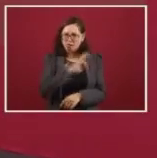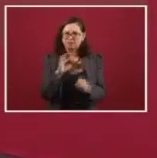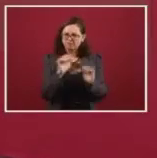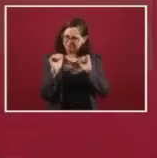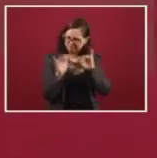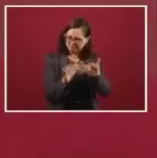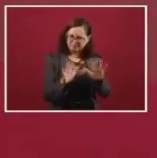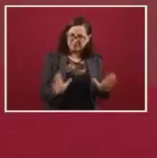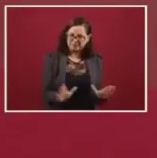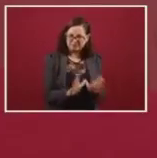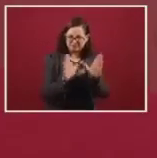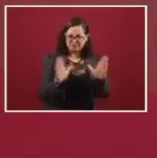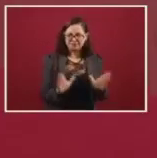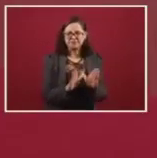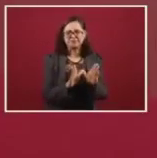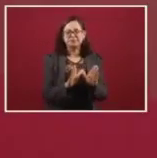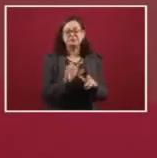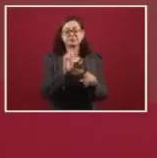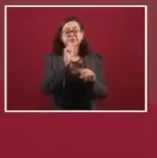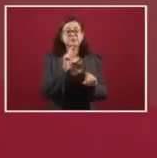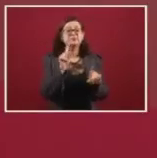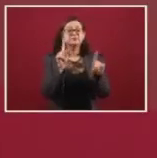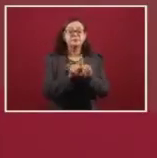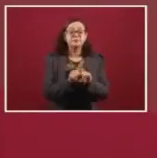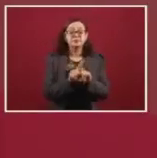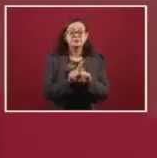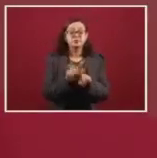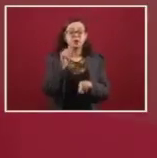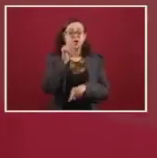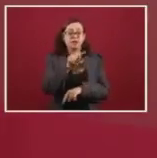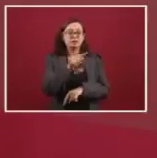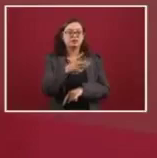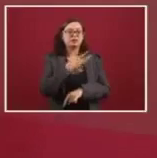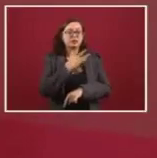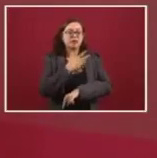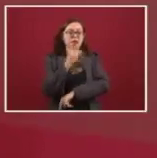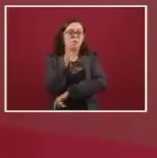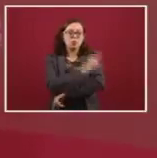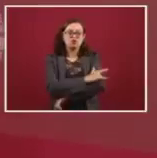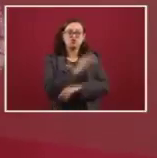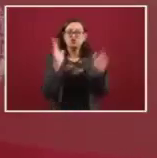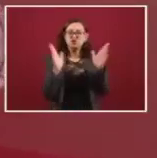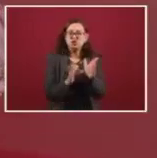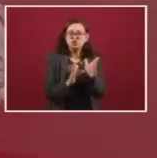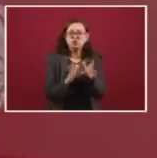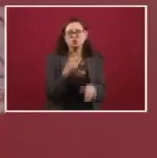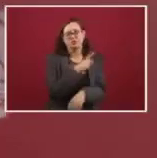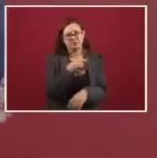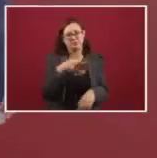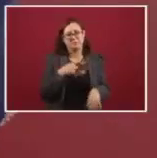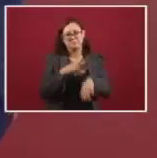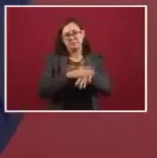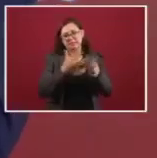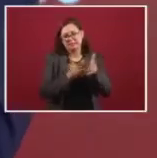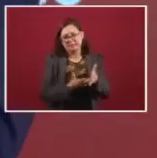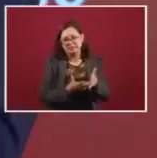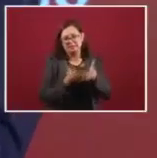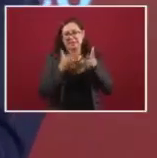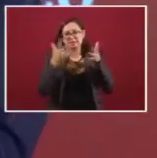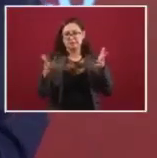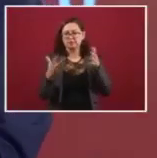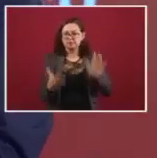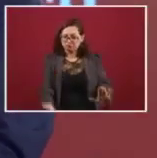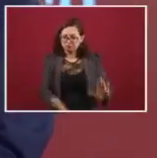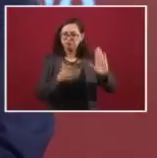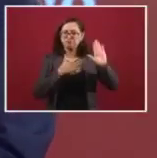Bueno, y se va a ampliar un aeropuerto que tiene ASA, ahí. Ya nos